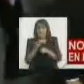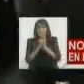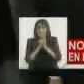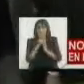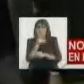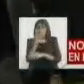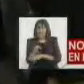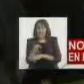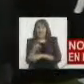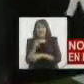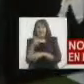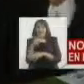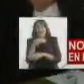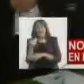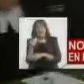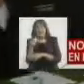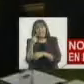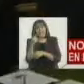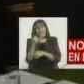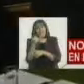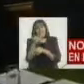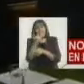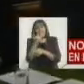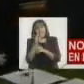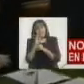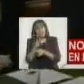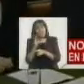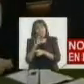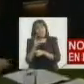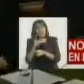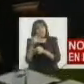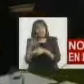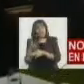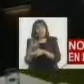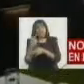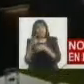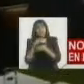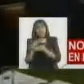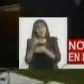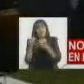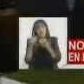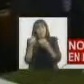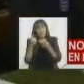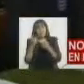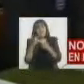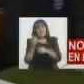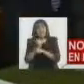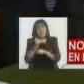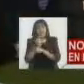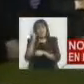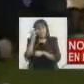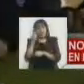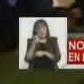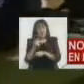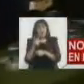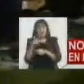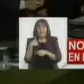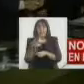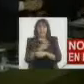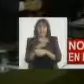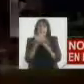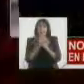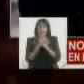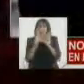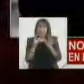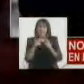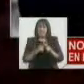Costa Rica y que este fallo podría pues significar algunos años. ¿Cuál es el escenario que estaría trabajando el gobierno? Bueno, hemos dicho con claridad